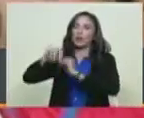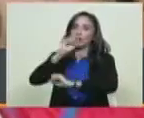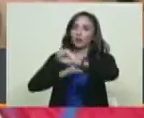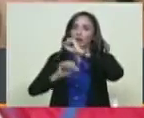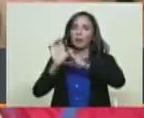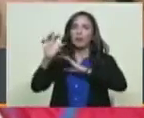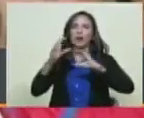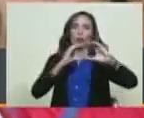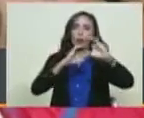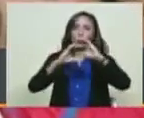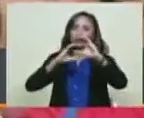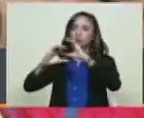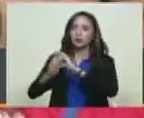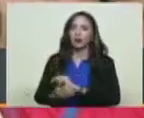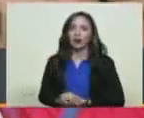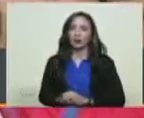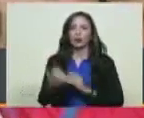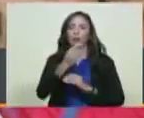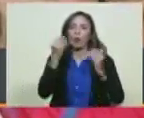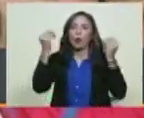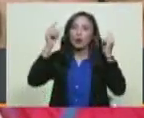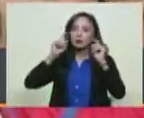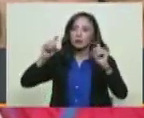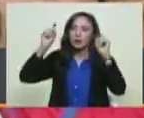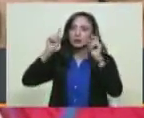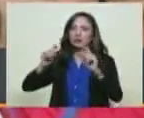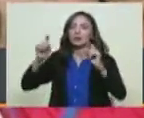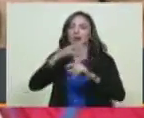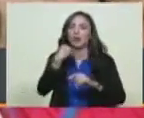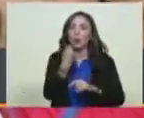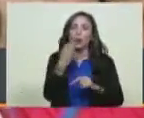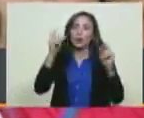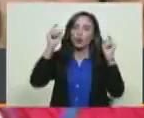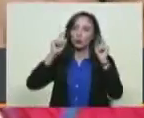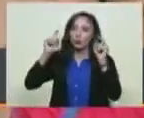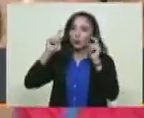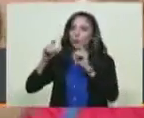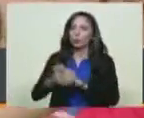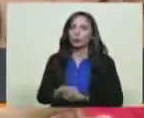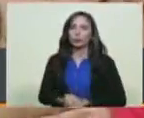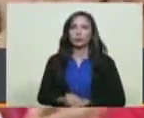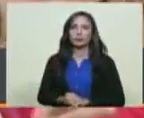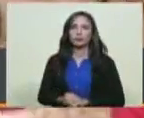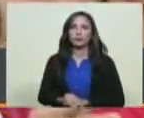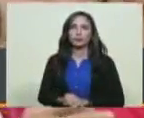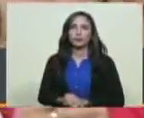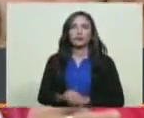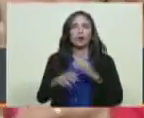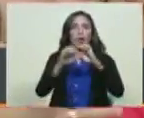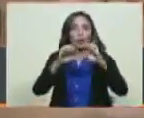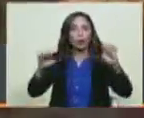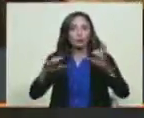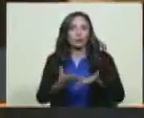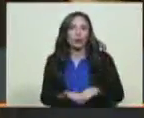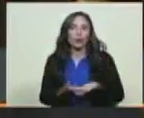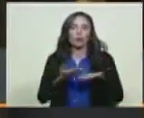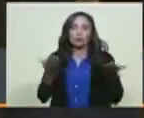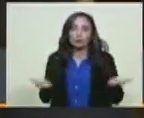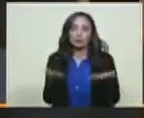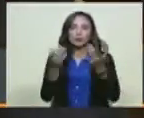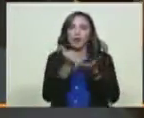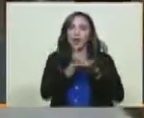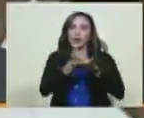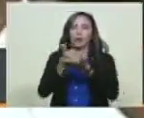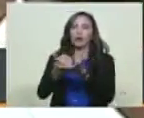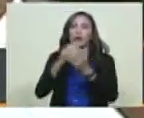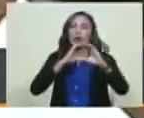nación a través de la formación de nuestros jóvenes a través de ir ayudando a través de lo